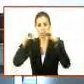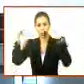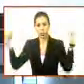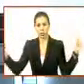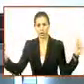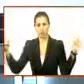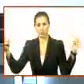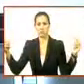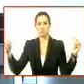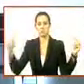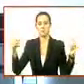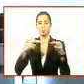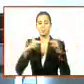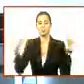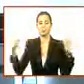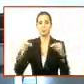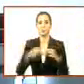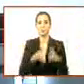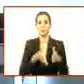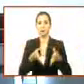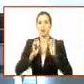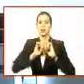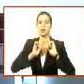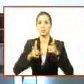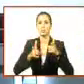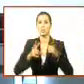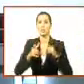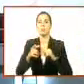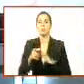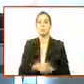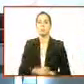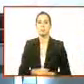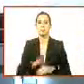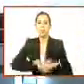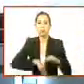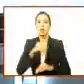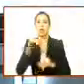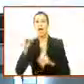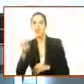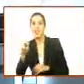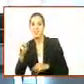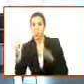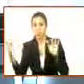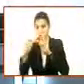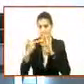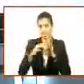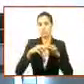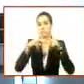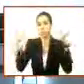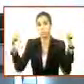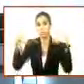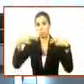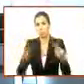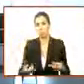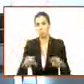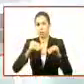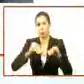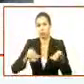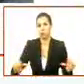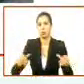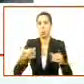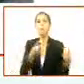troncal 16 de la carretera nacional que comunica Barcelona con Anaco. Muy buenas noches gobernador, bienvenido a la noticia.